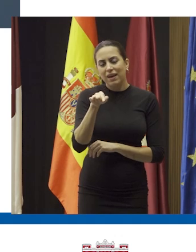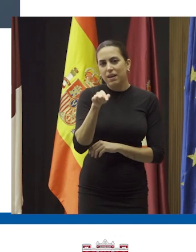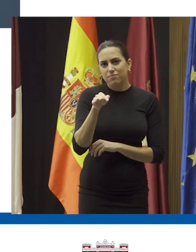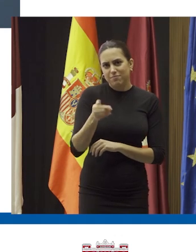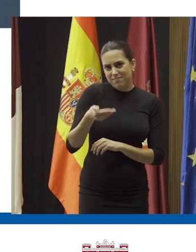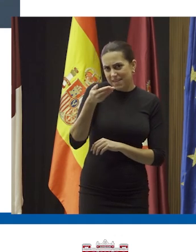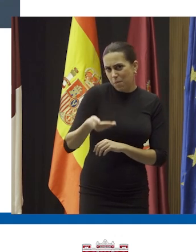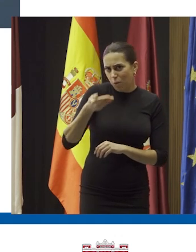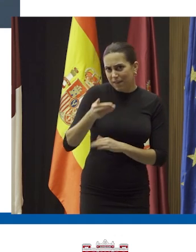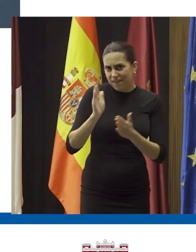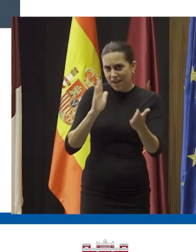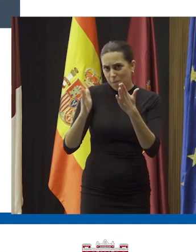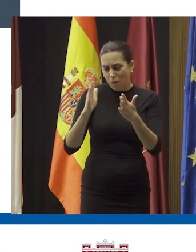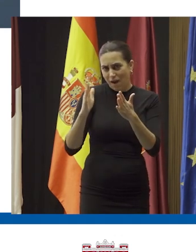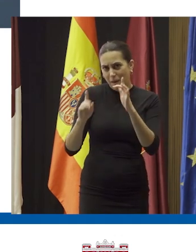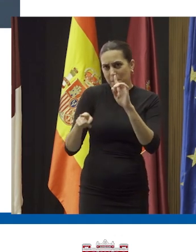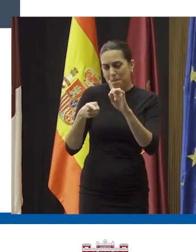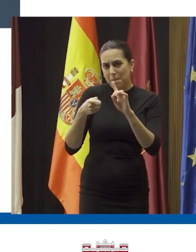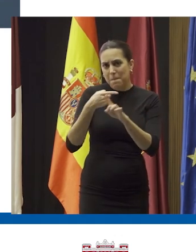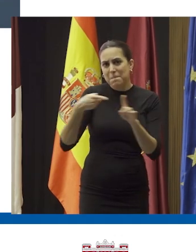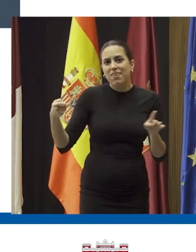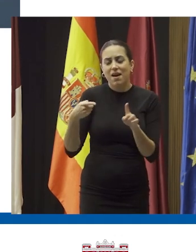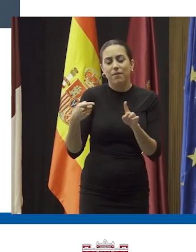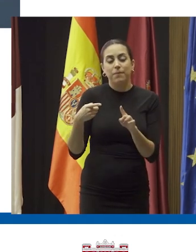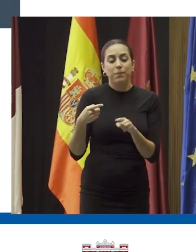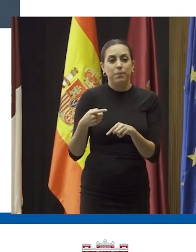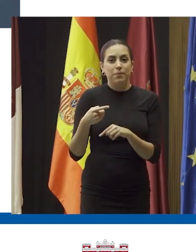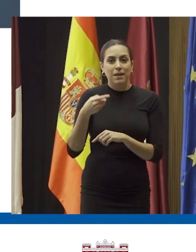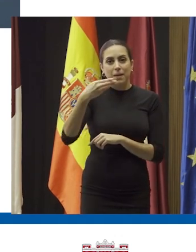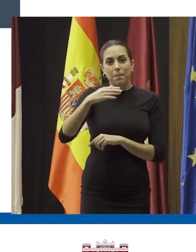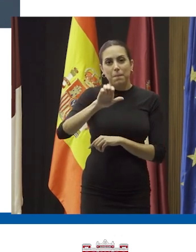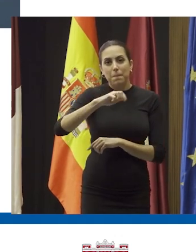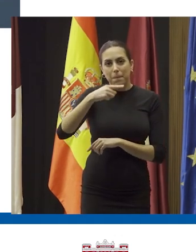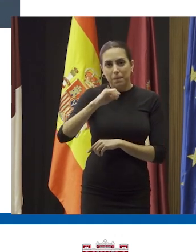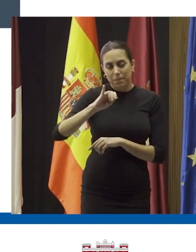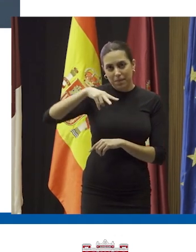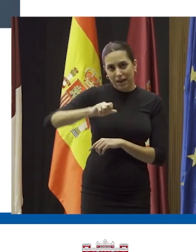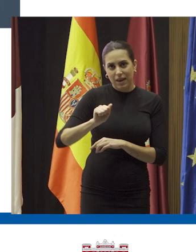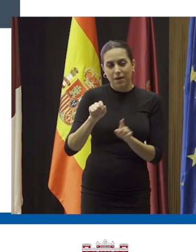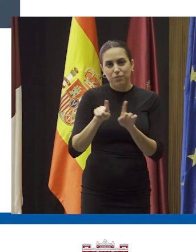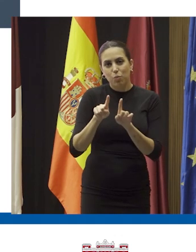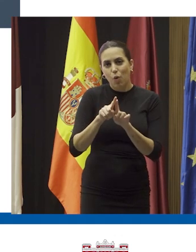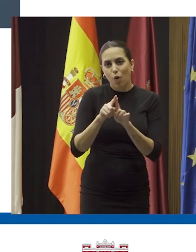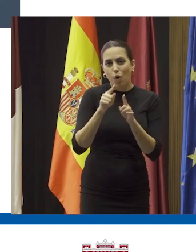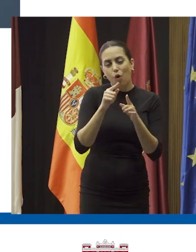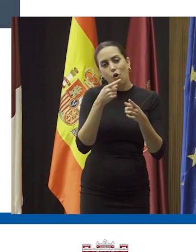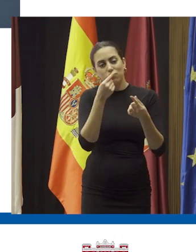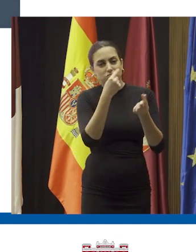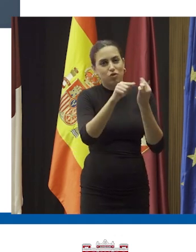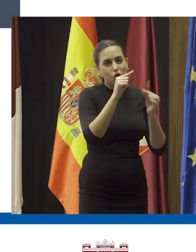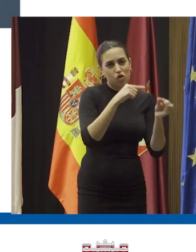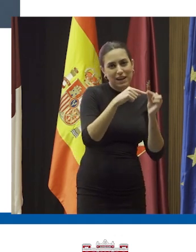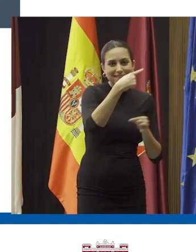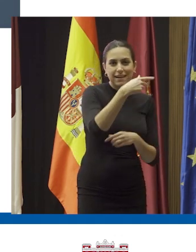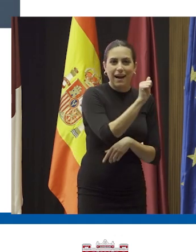Gina. Se atrevió ya Pablo de Gina a corregir algunos puntos de Galeno. con lo cual tuvo